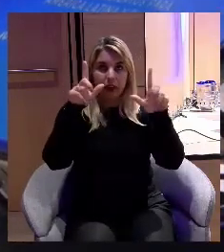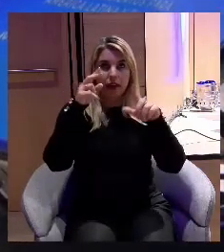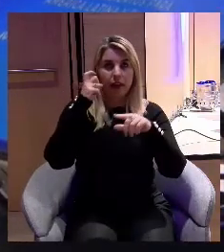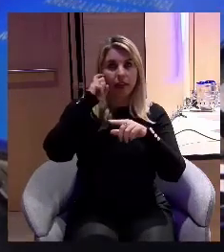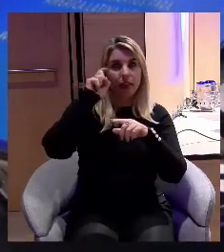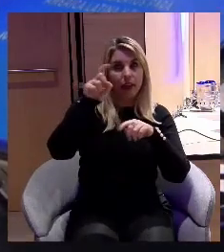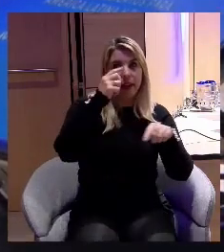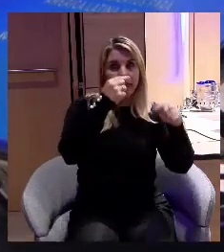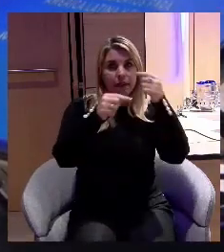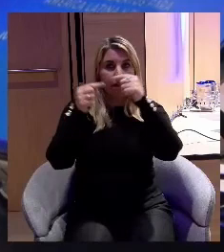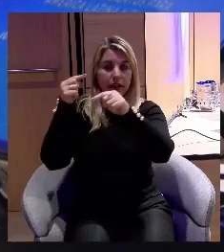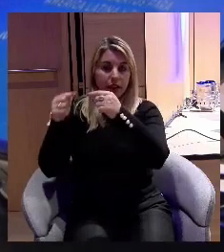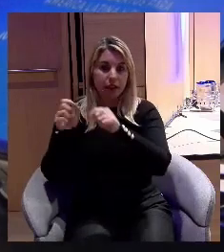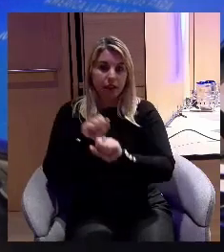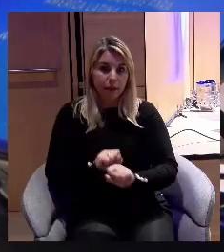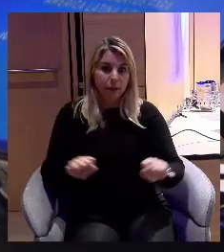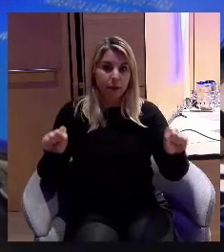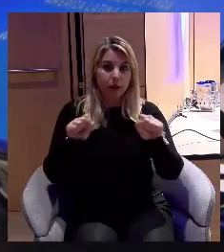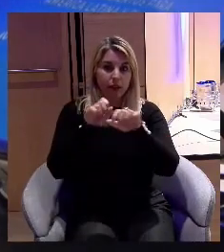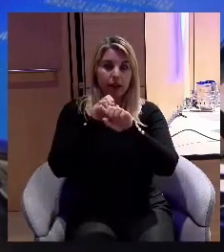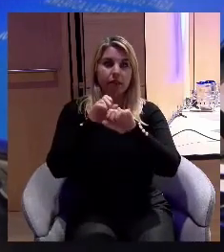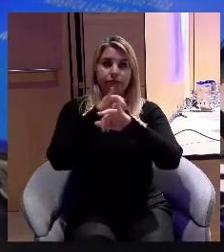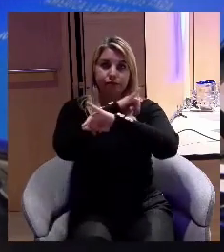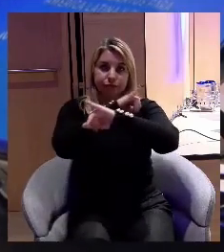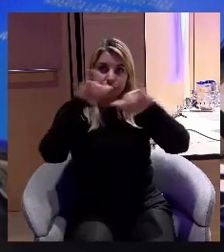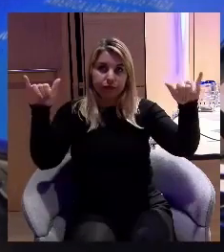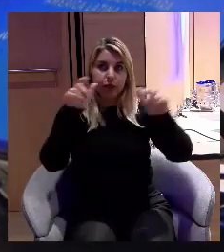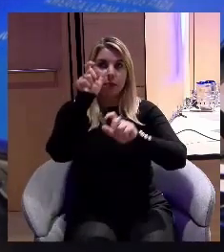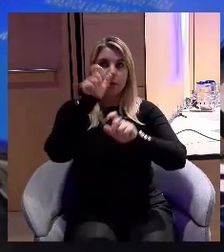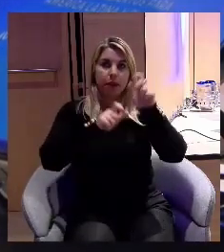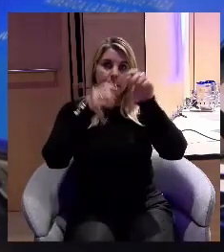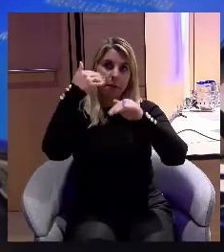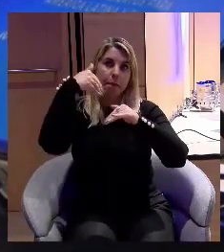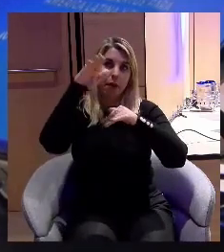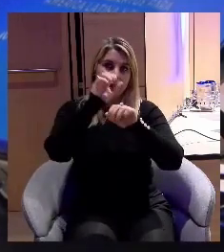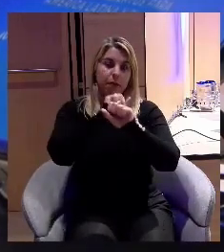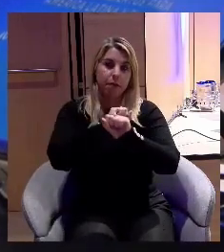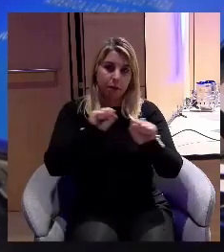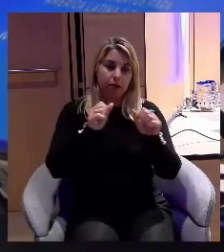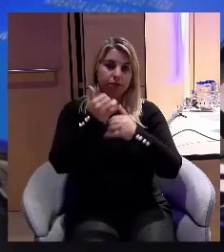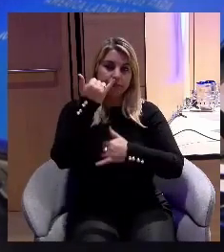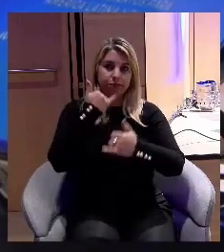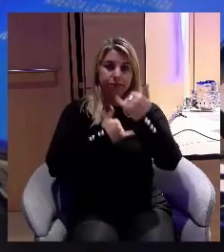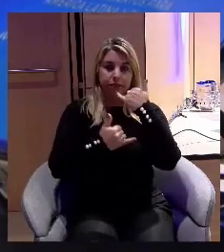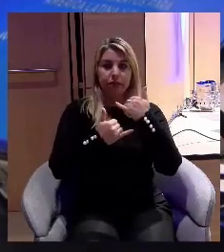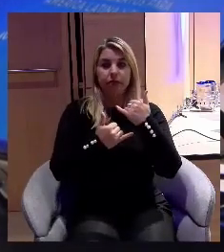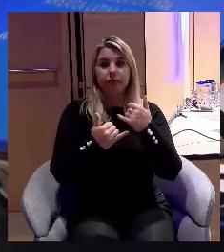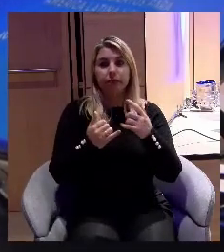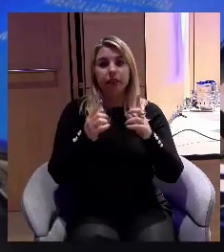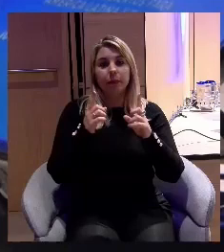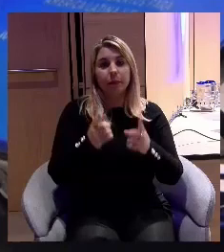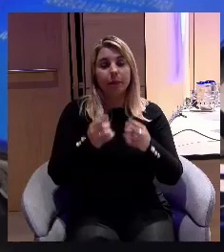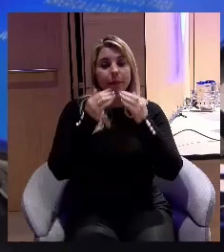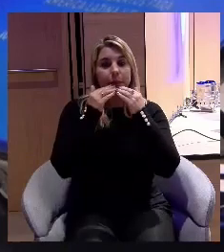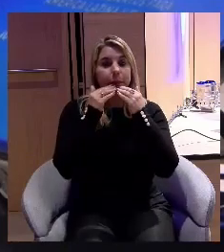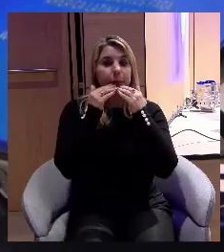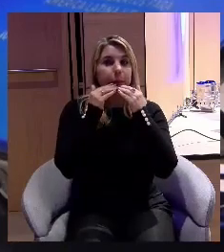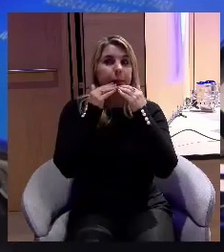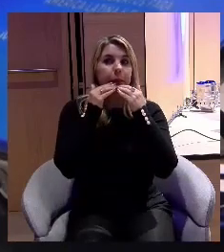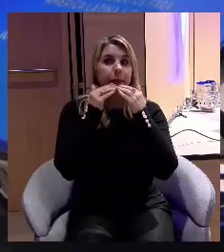poder difundirla y que llegue a más gente. Y yendo un poco como a la pregunta